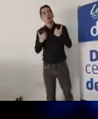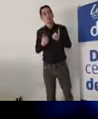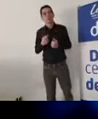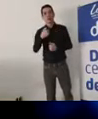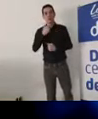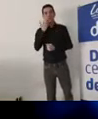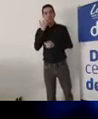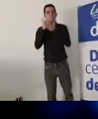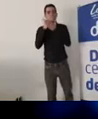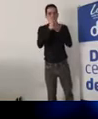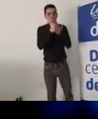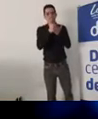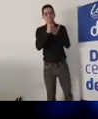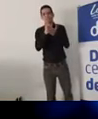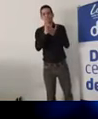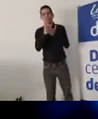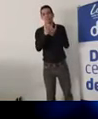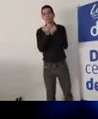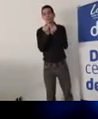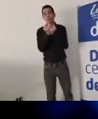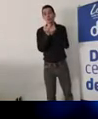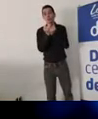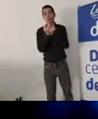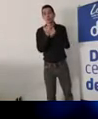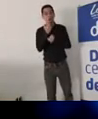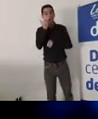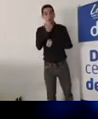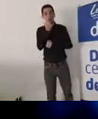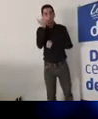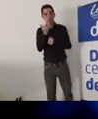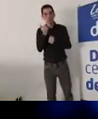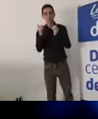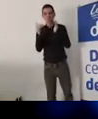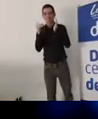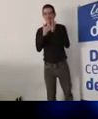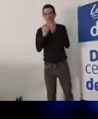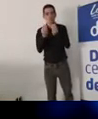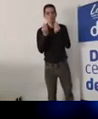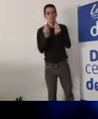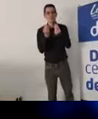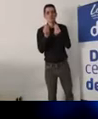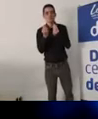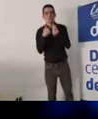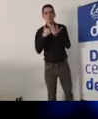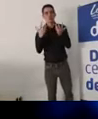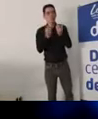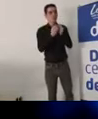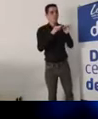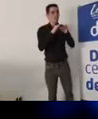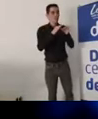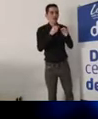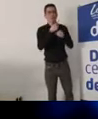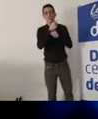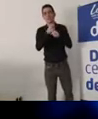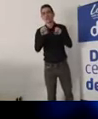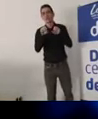proyectos con miles de estudiantes, en este caso, precisamente un proyecto con Naciones Unidas que la UNESCO ha reconocido a nivel global, y era una